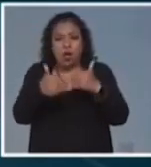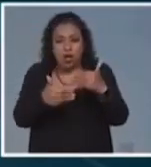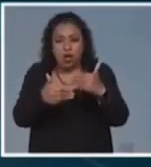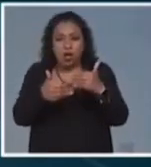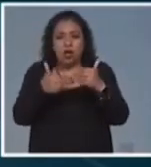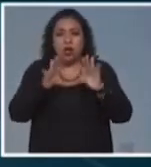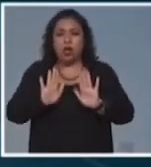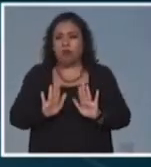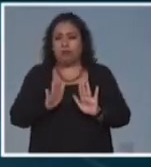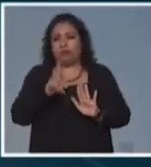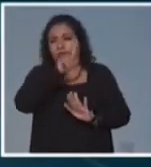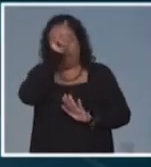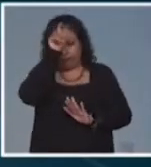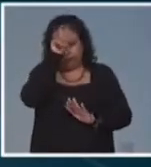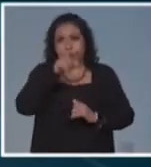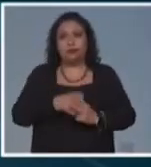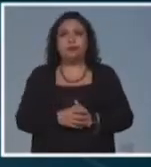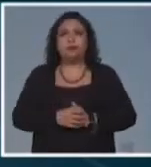no.